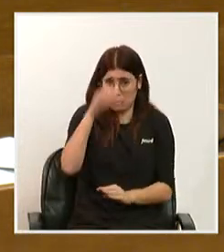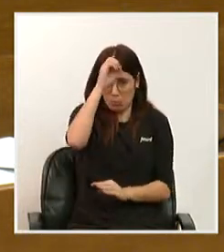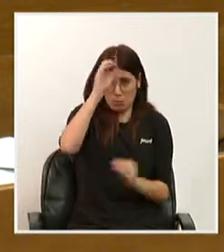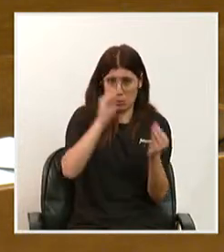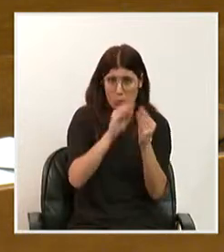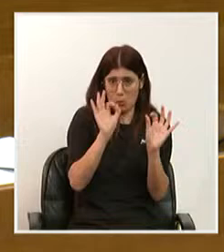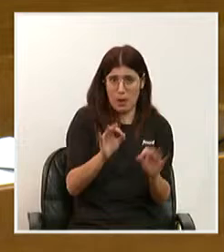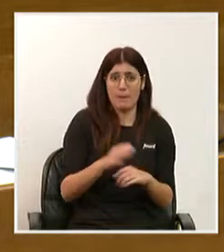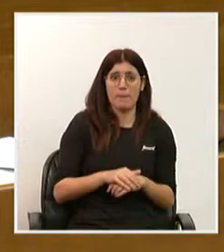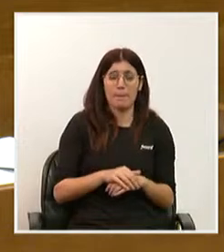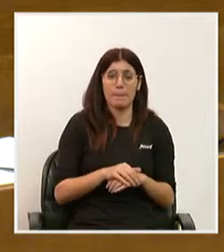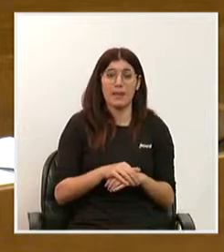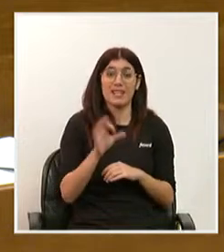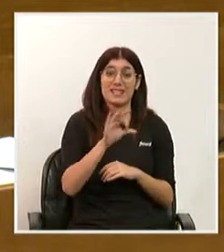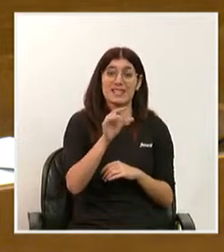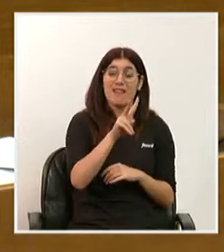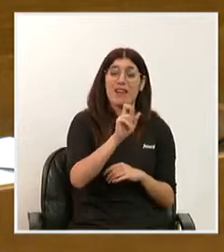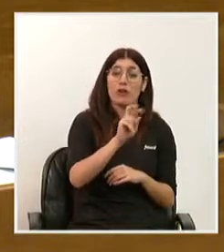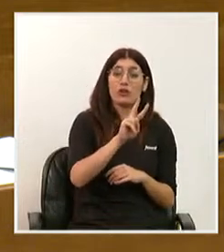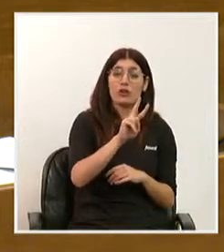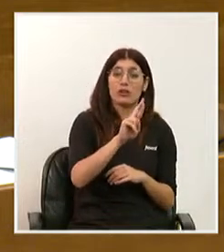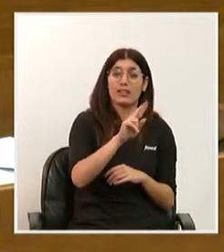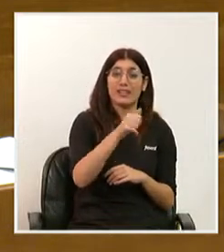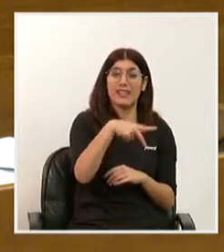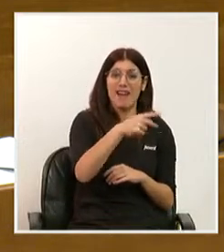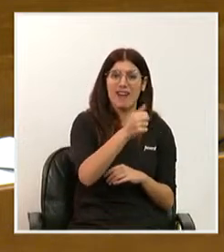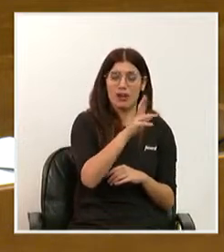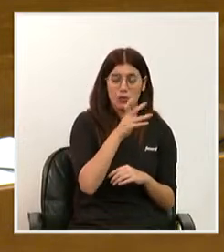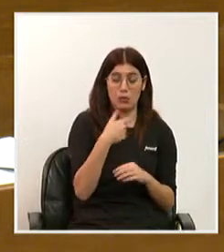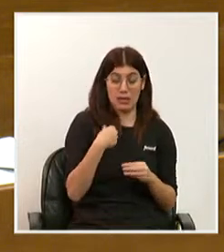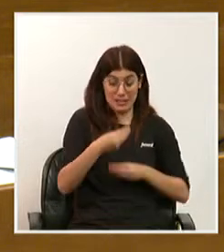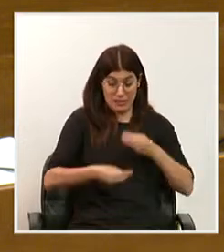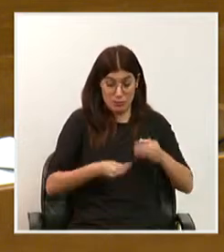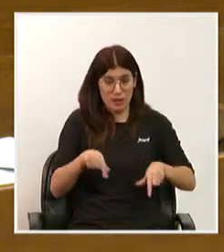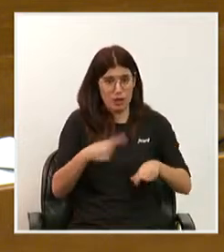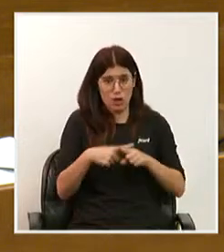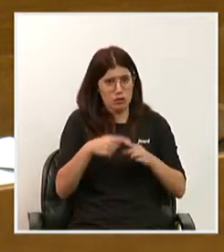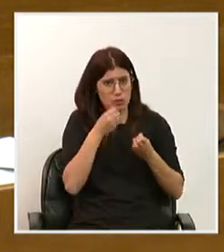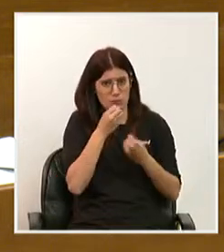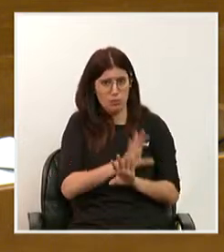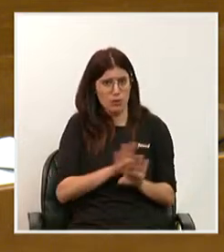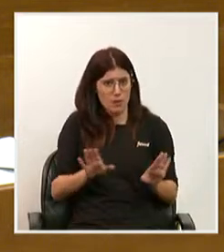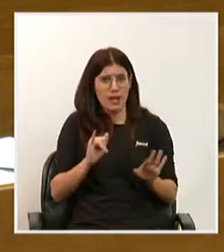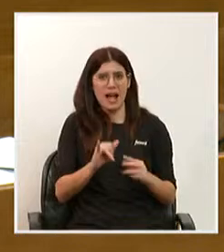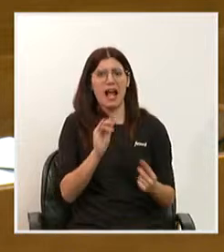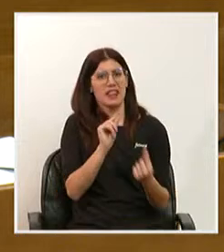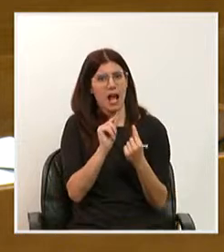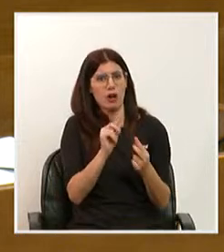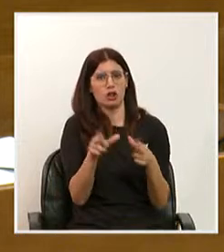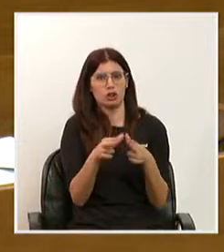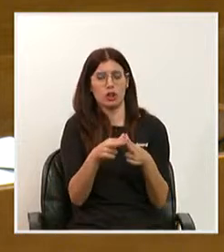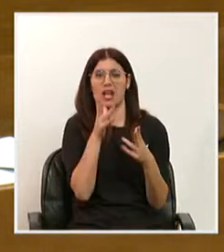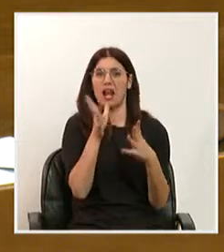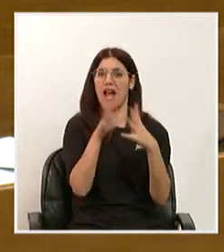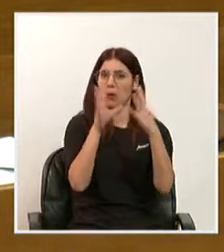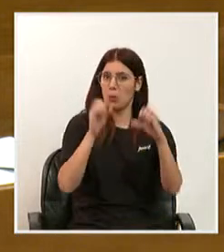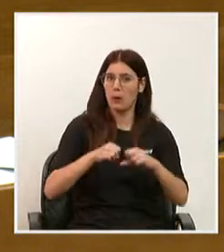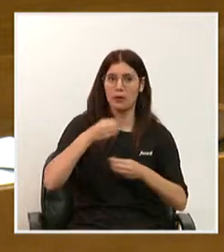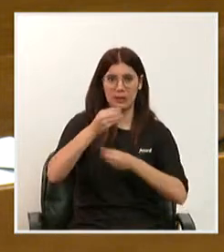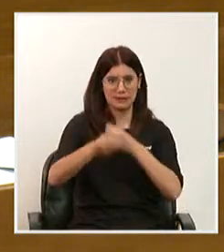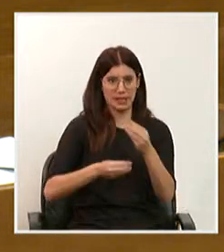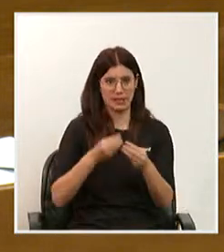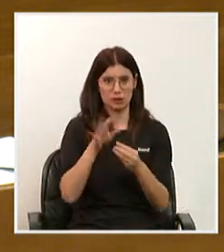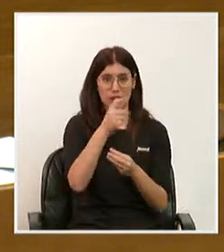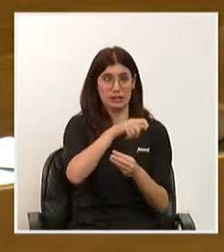señor Salvador Navarro del acer aquí estamos haciendo las cosas muy bien tenemos diálogo social con acuerdos que se han alcanzado antes que en